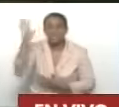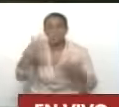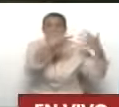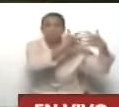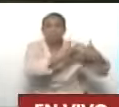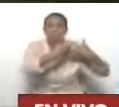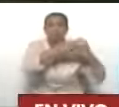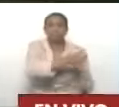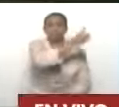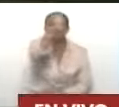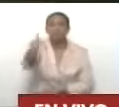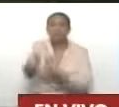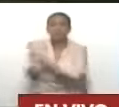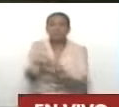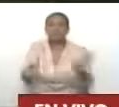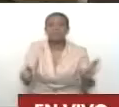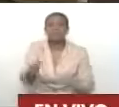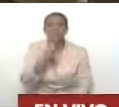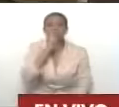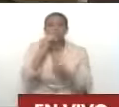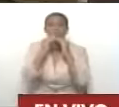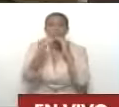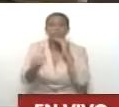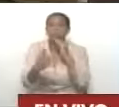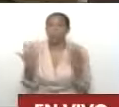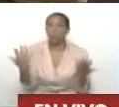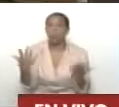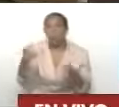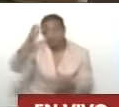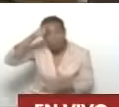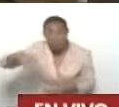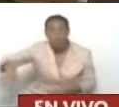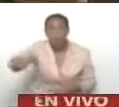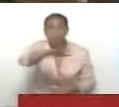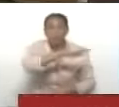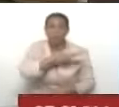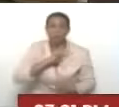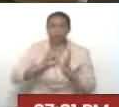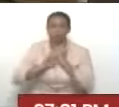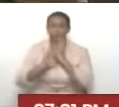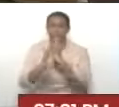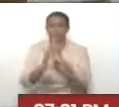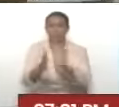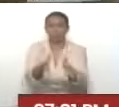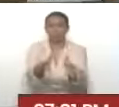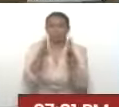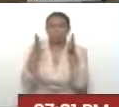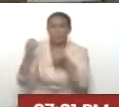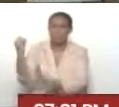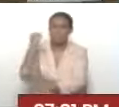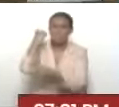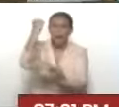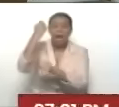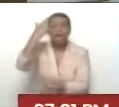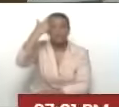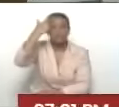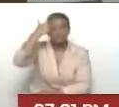tapado. Y nuestro pueblo ese día le dio una lección y tuvimos una victoria de